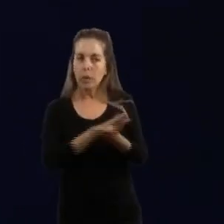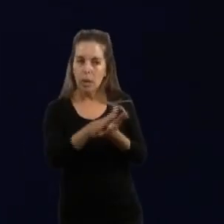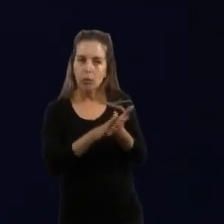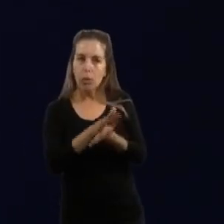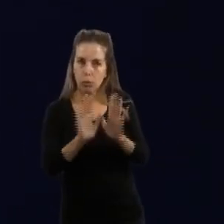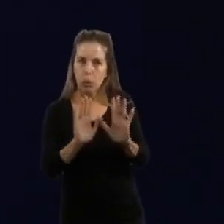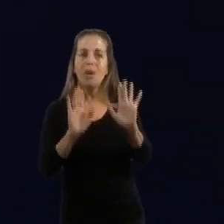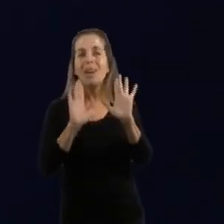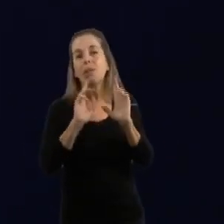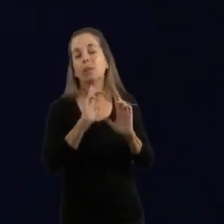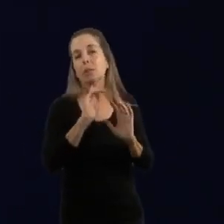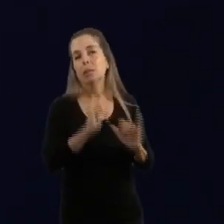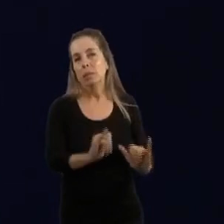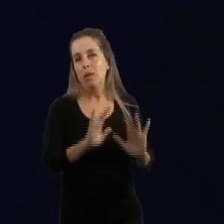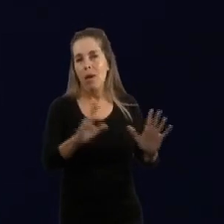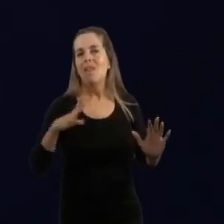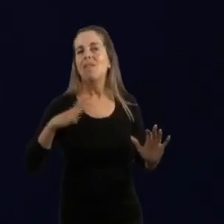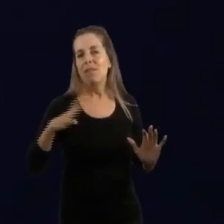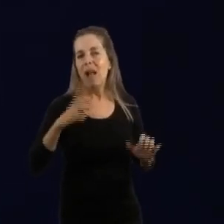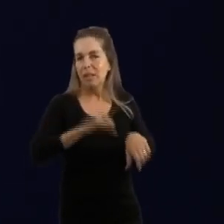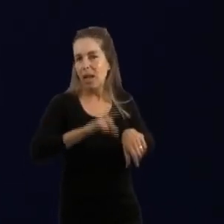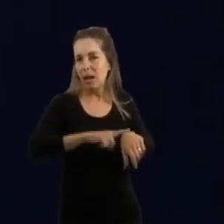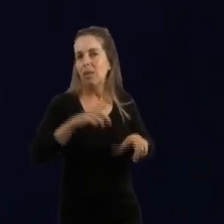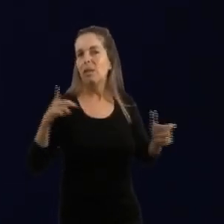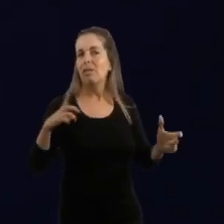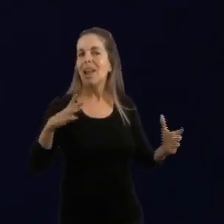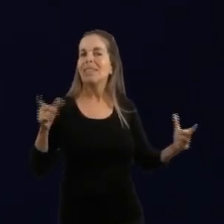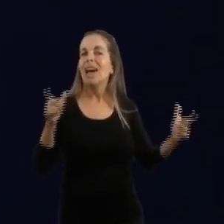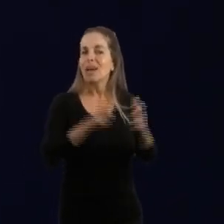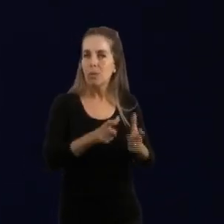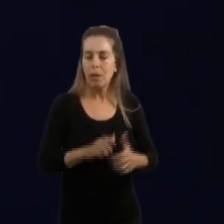digo, falta todavía, demos un poco de tiempo al diálogo.